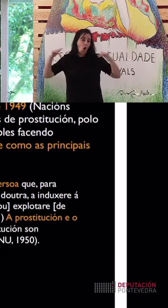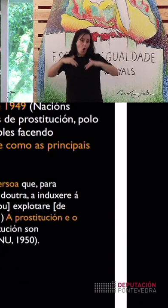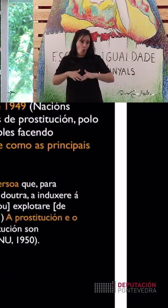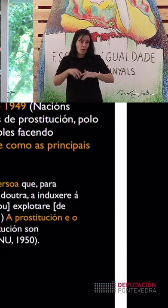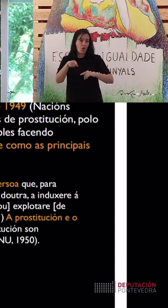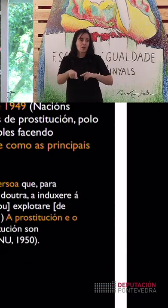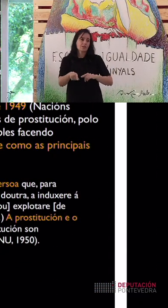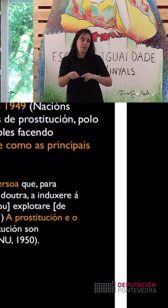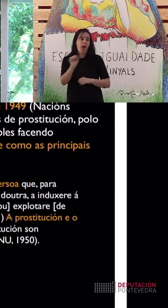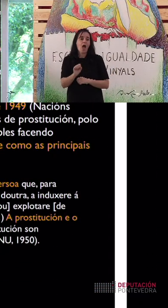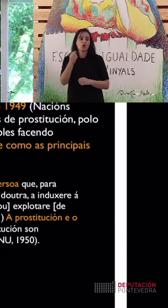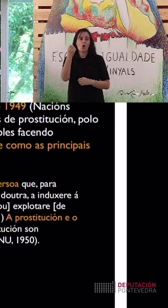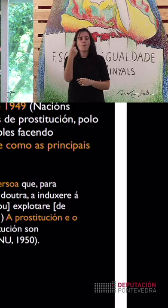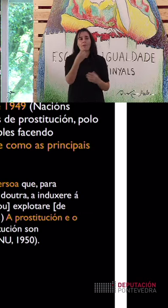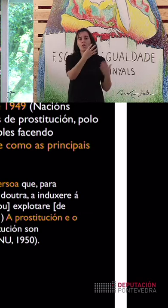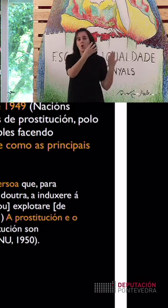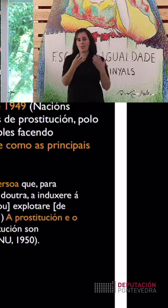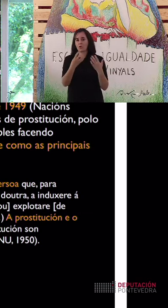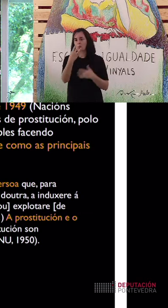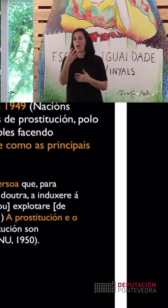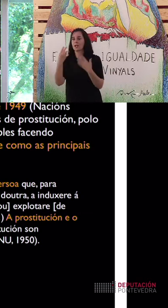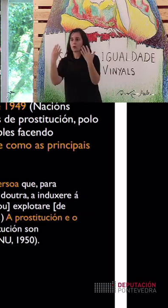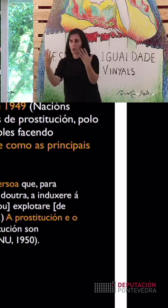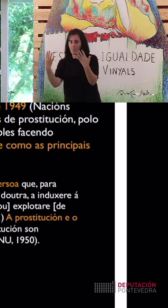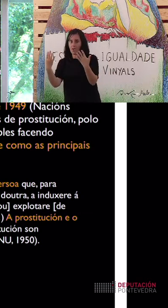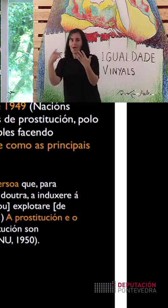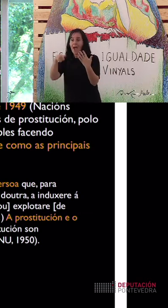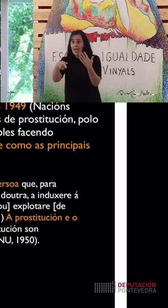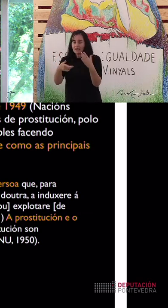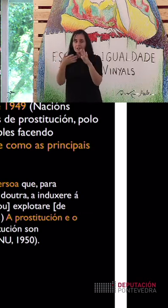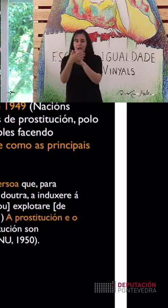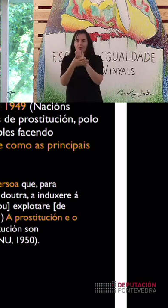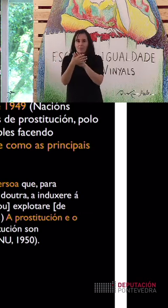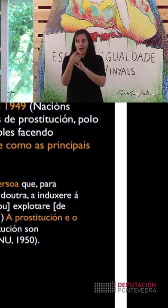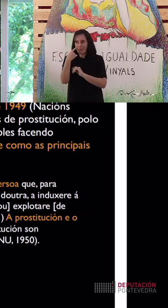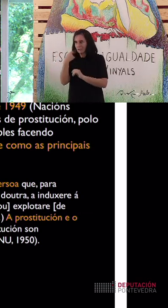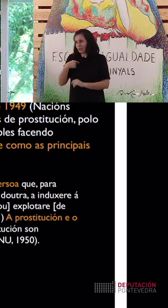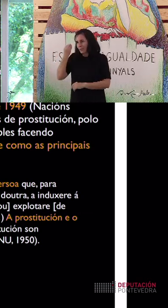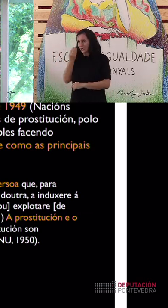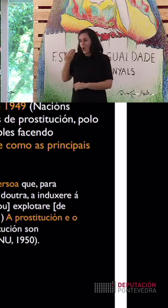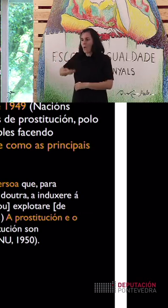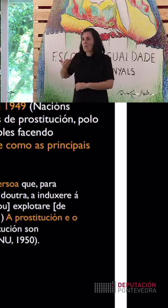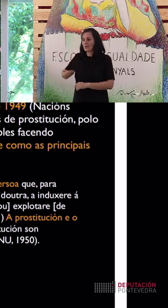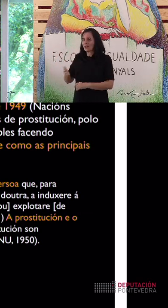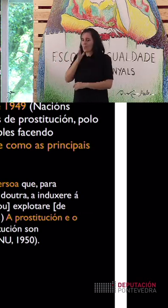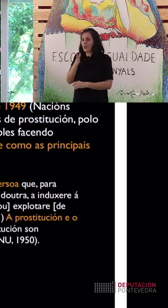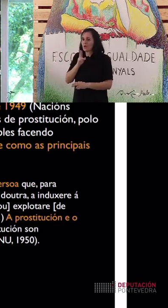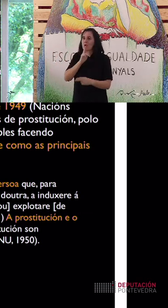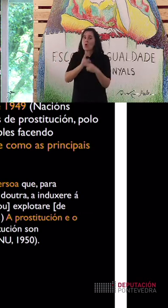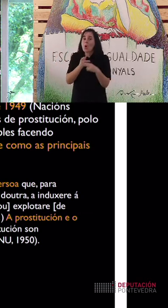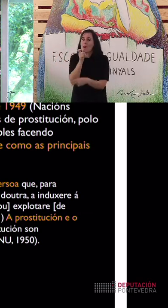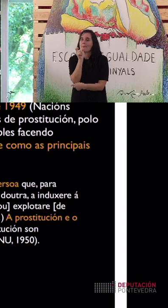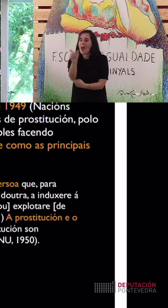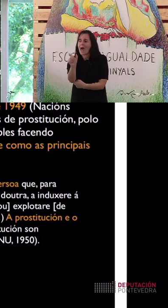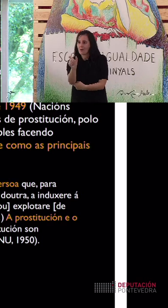Represión da Trata de 1949, que, é máis, se falaba de... Por eso que sí que é moi importante como se nomean as cousas e como